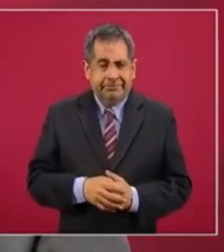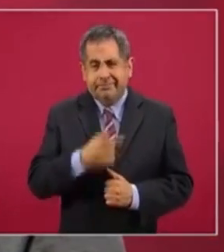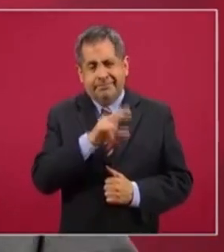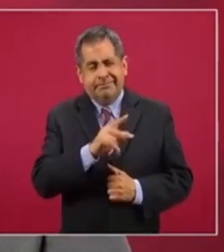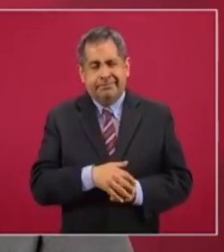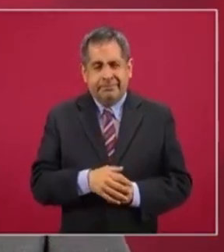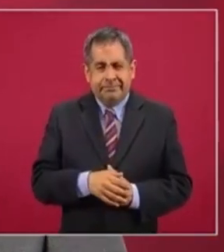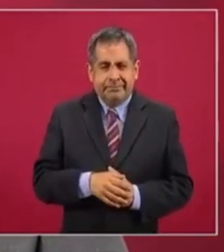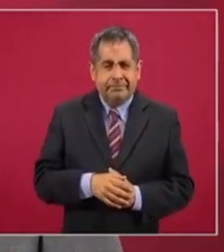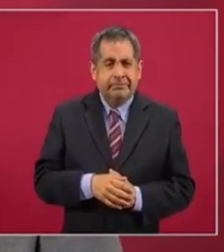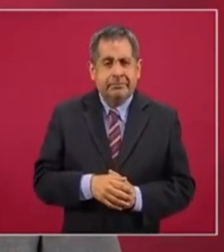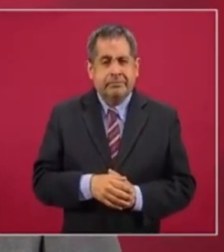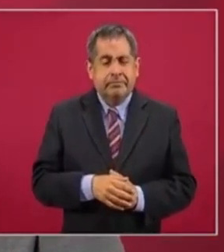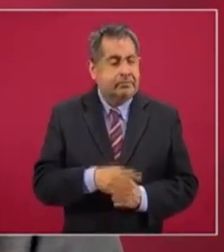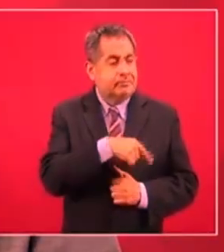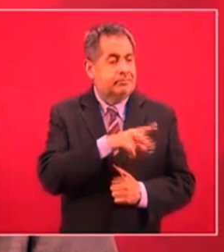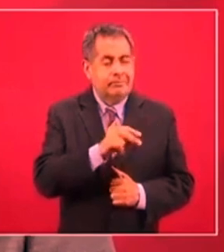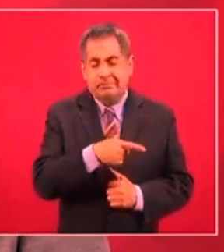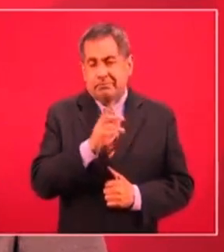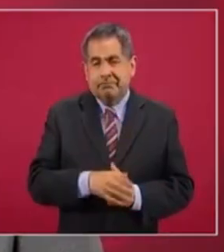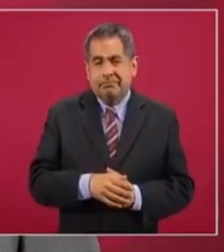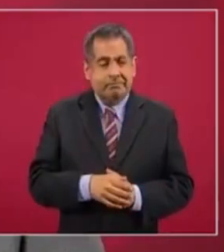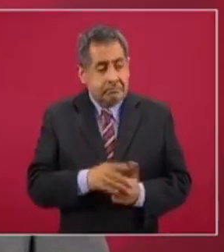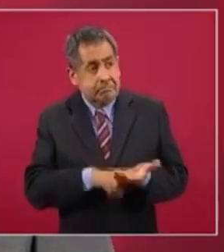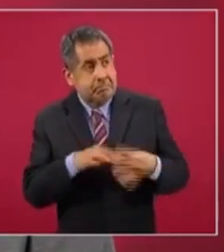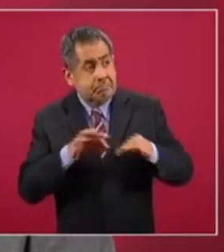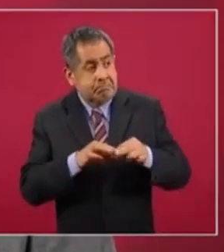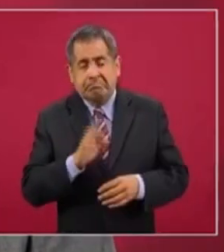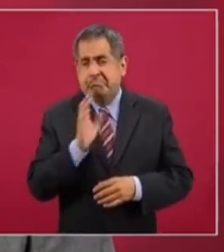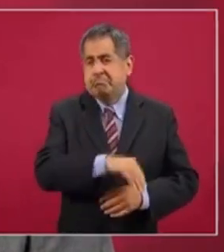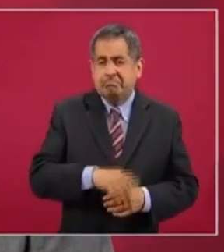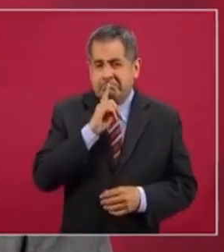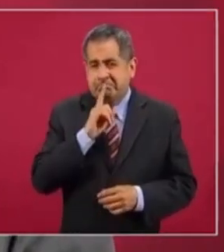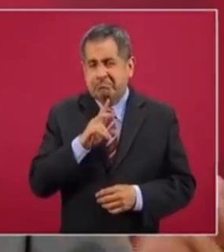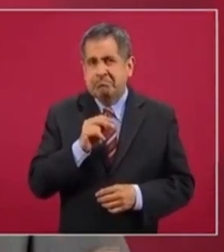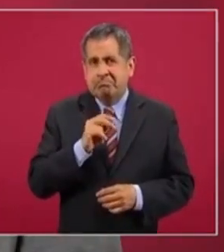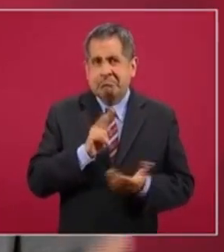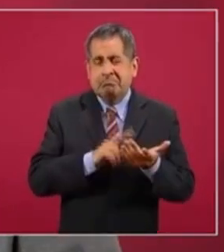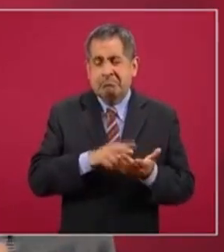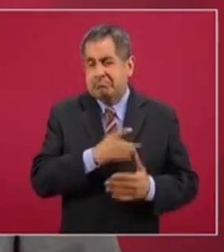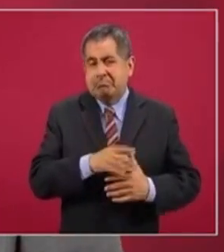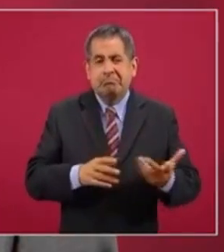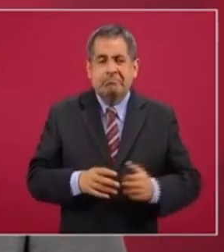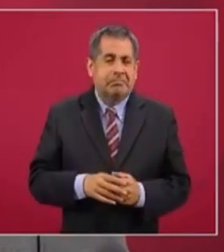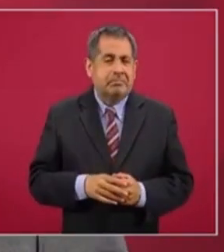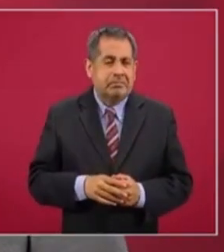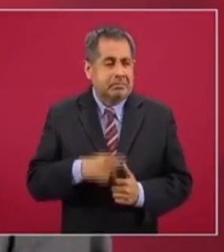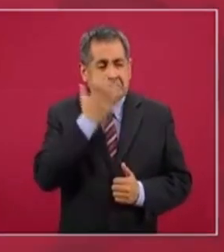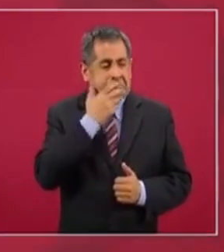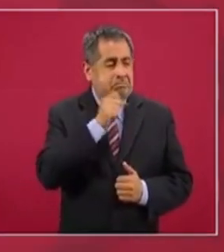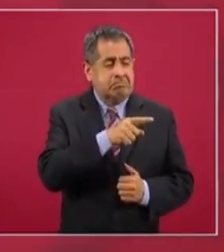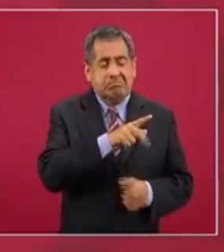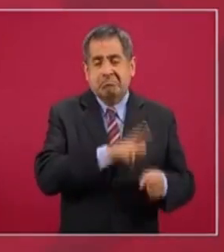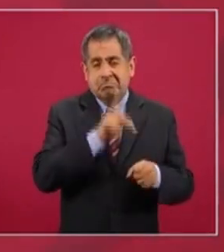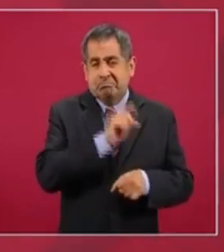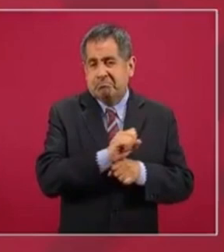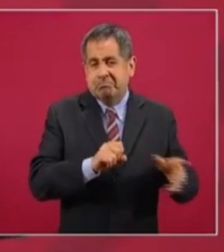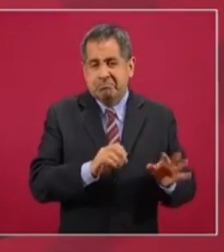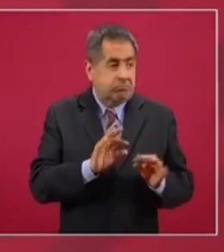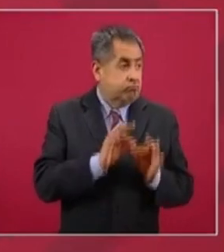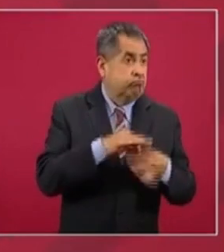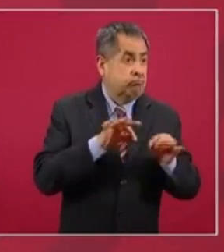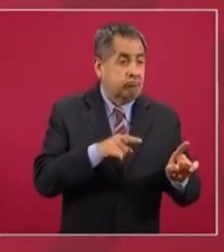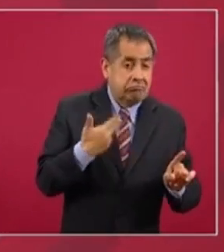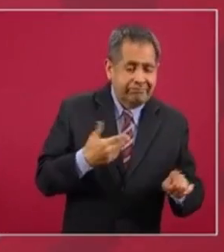no es significativo, es lo común, no es lo